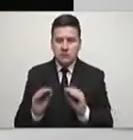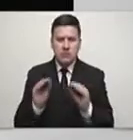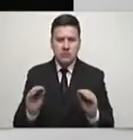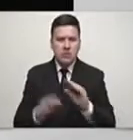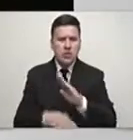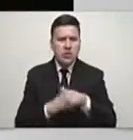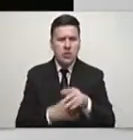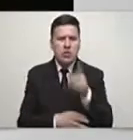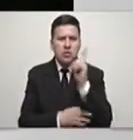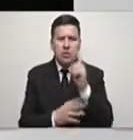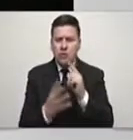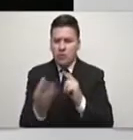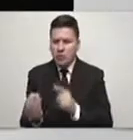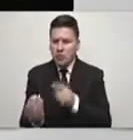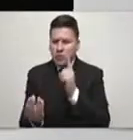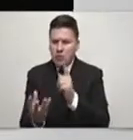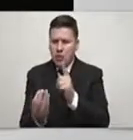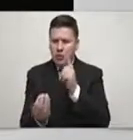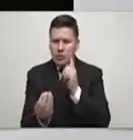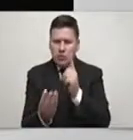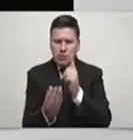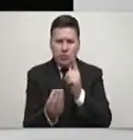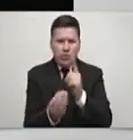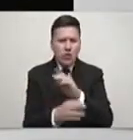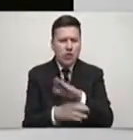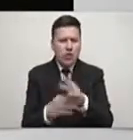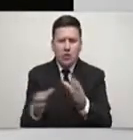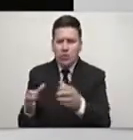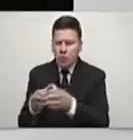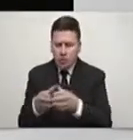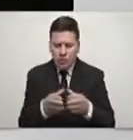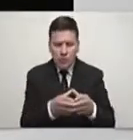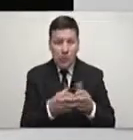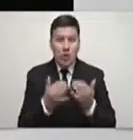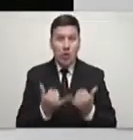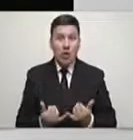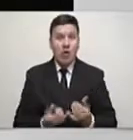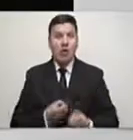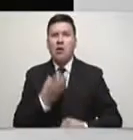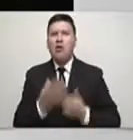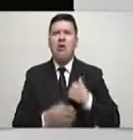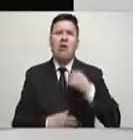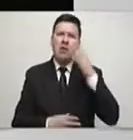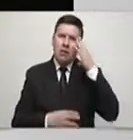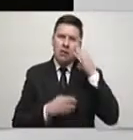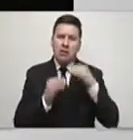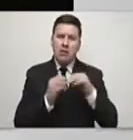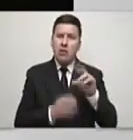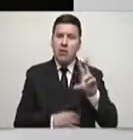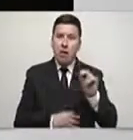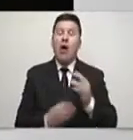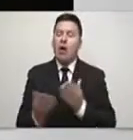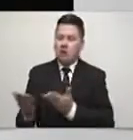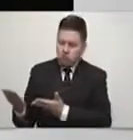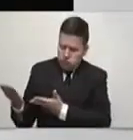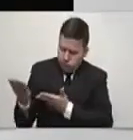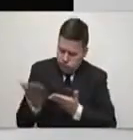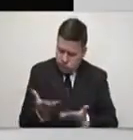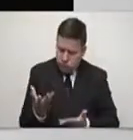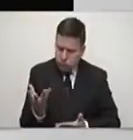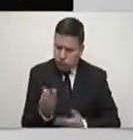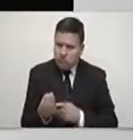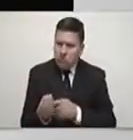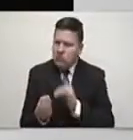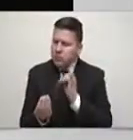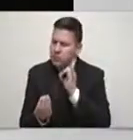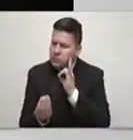políticas y en particular a las que se manifestaron hoy por el no para escucharlas para